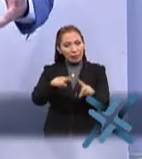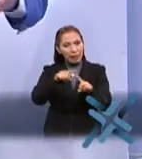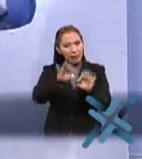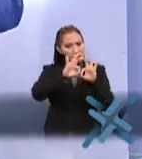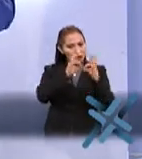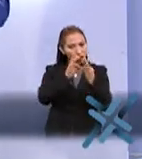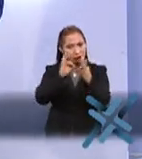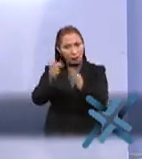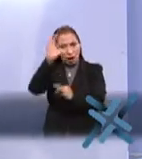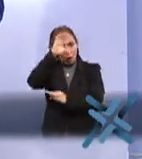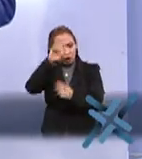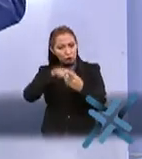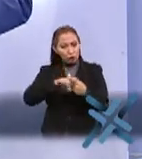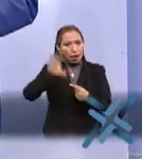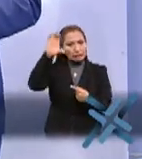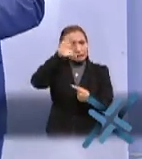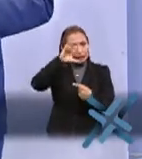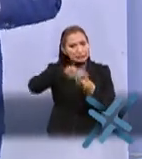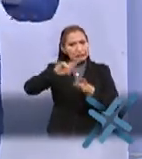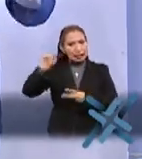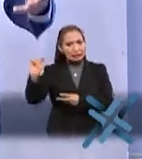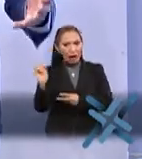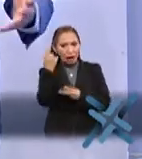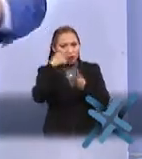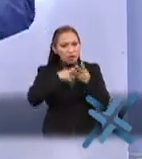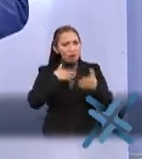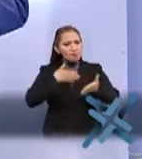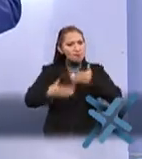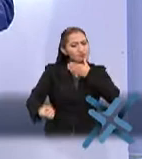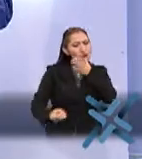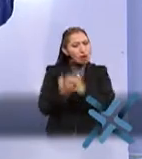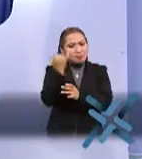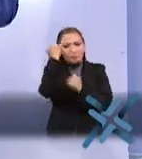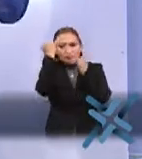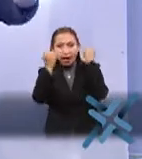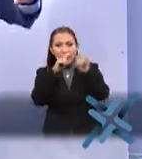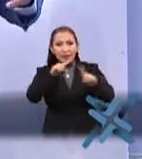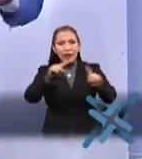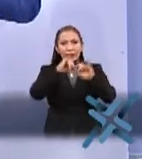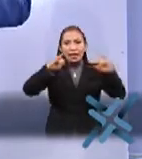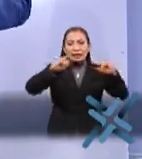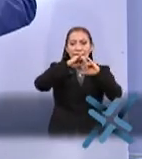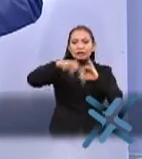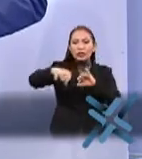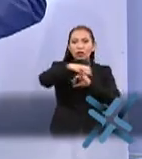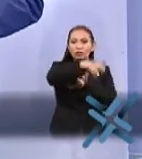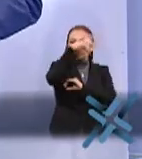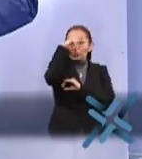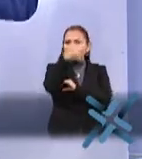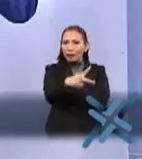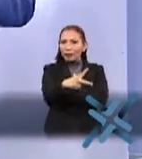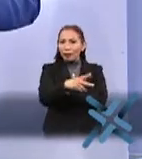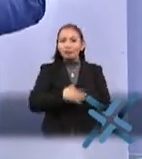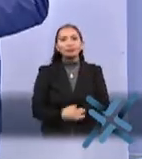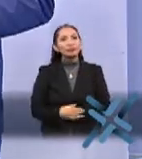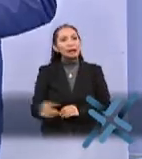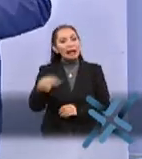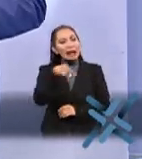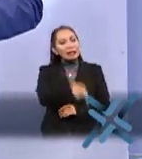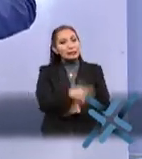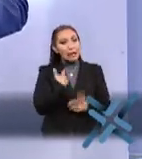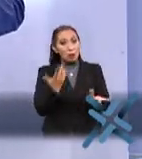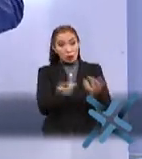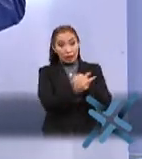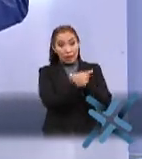ya que cubriremos cultura, ciencia, tecnología e innovación desde las distintas instituciones de nuestro país. Plataformas como